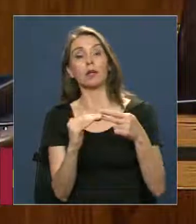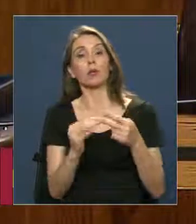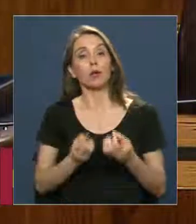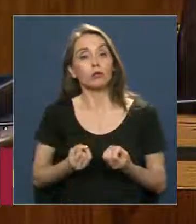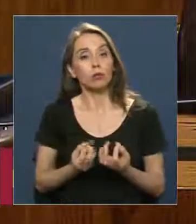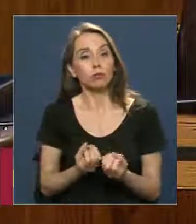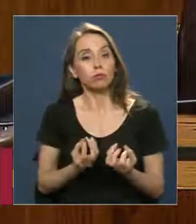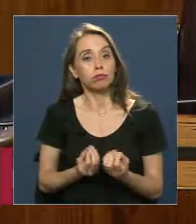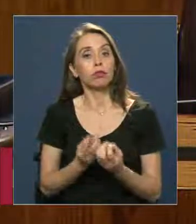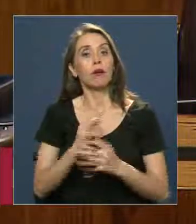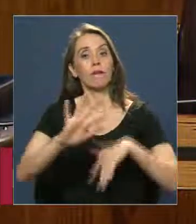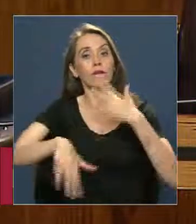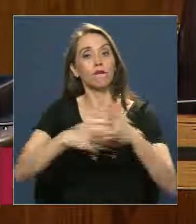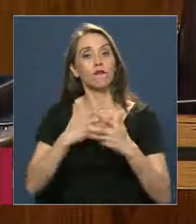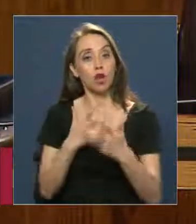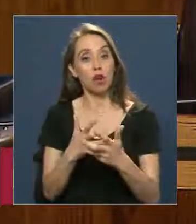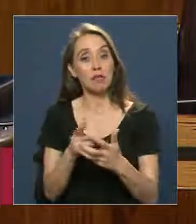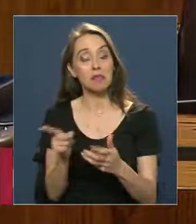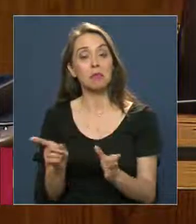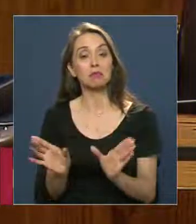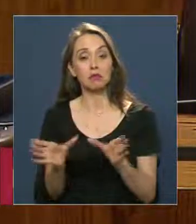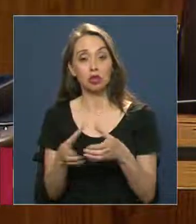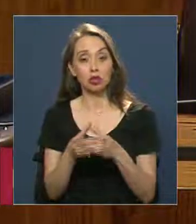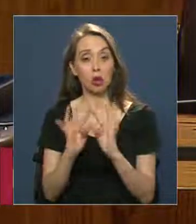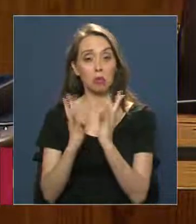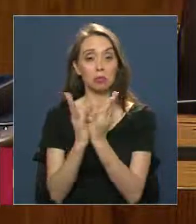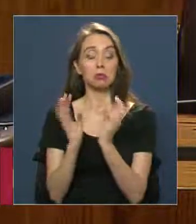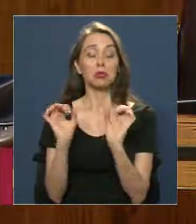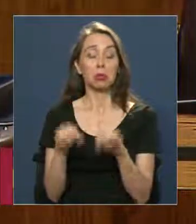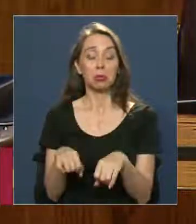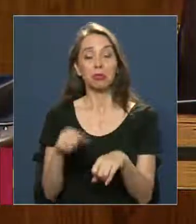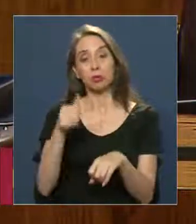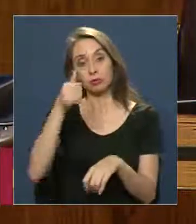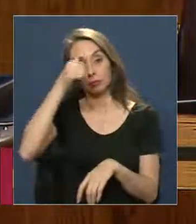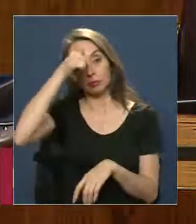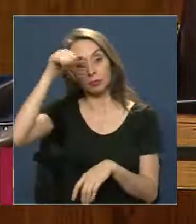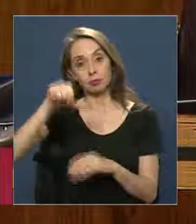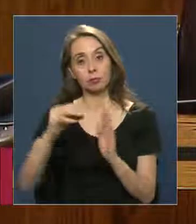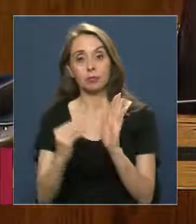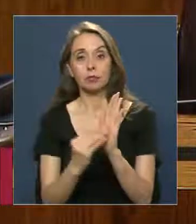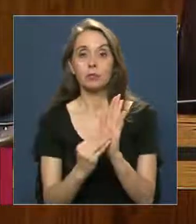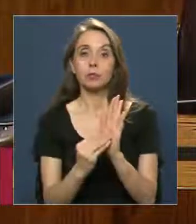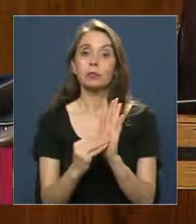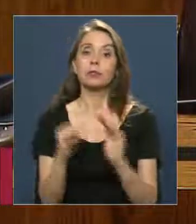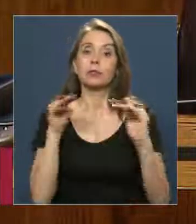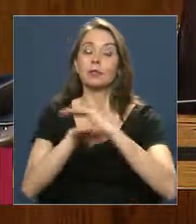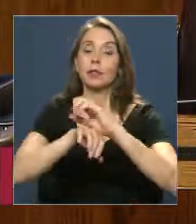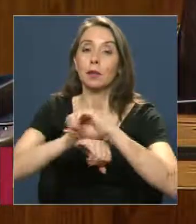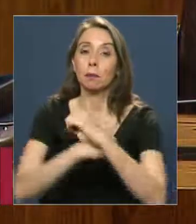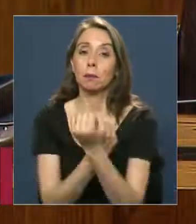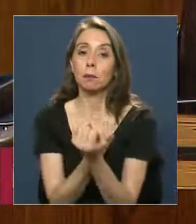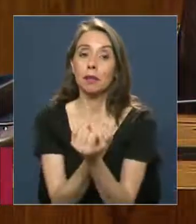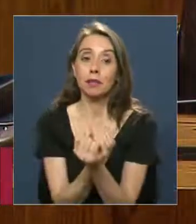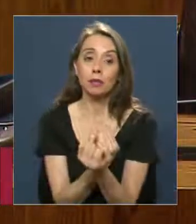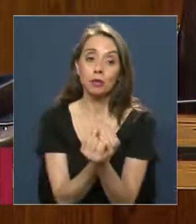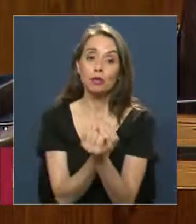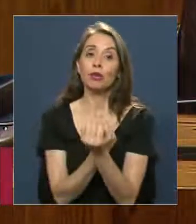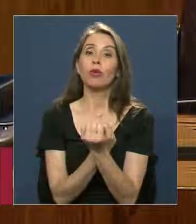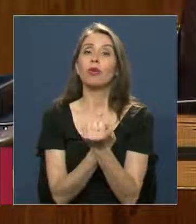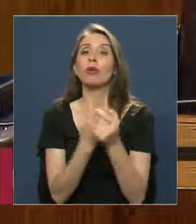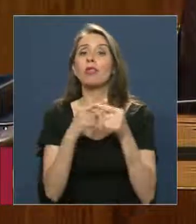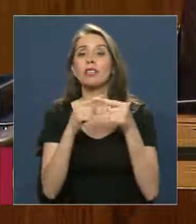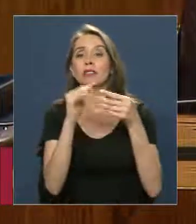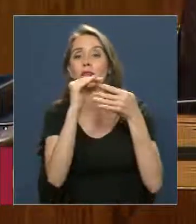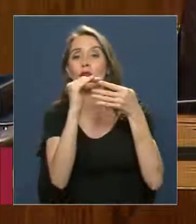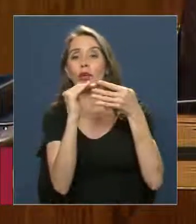violencia, la comisión aprobó la sanción de presidio en ciertos niveles,